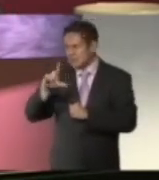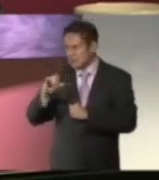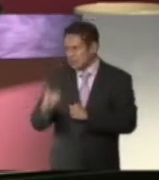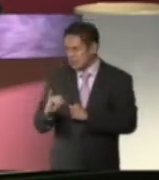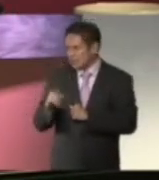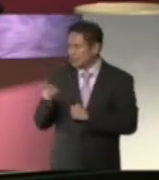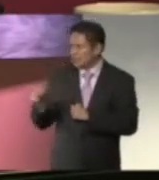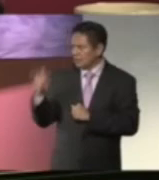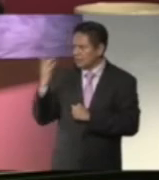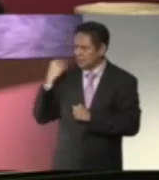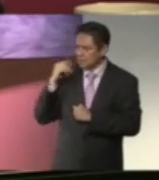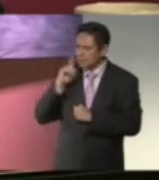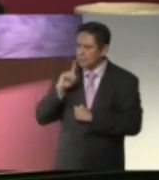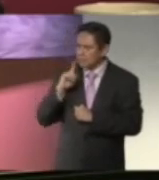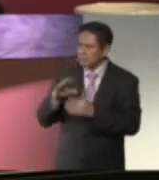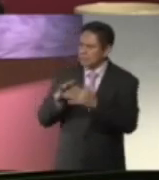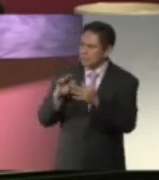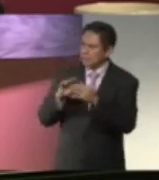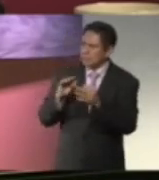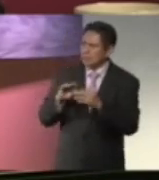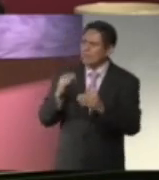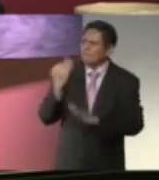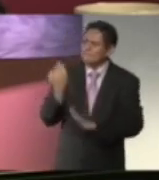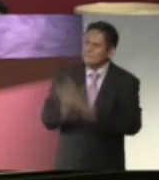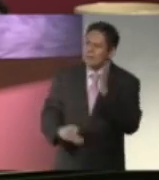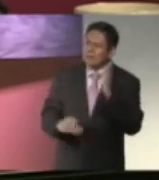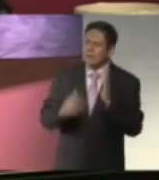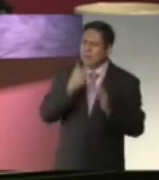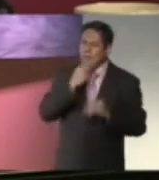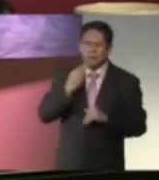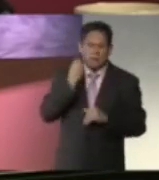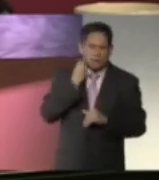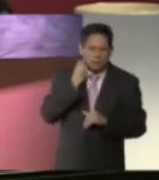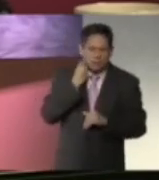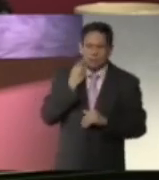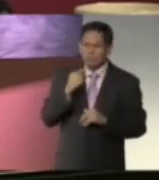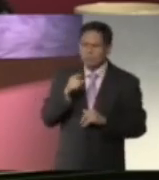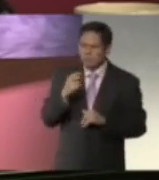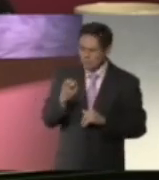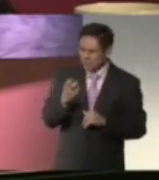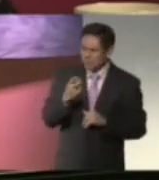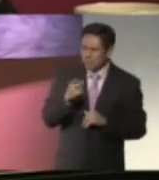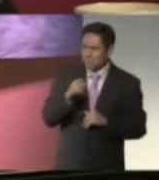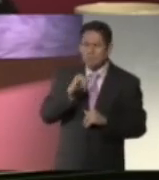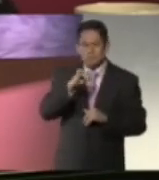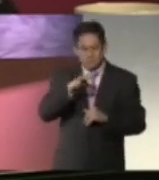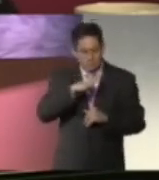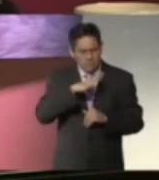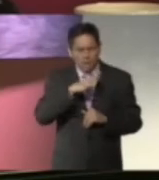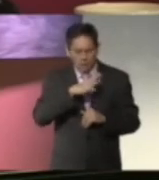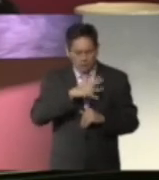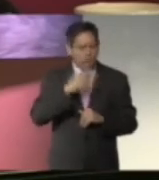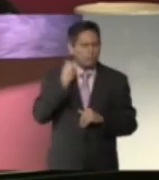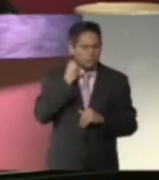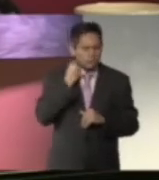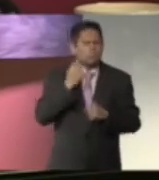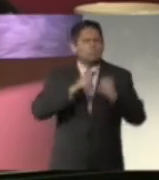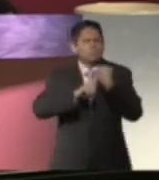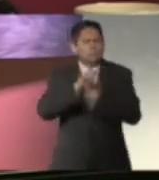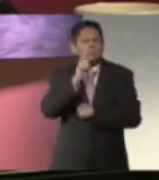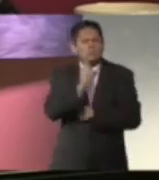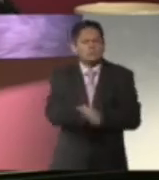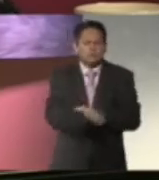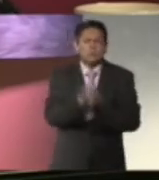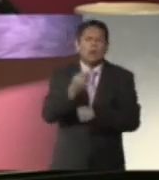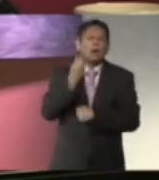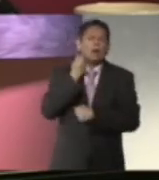no hay abogados o no hay sí creo que fue ese el comentario, ¿no? Y decían, no, pues sí hay, el problema es que lo que estamos reproduciendo